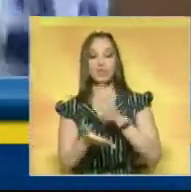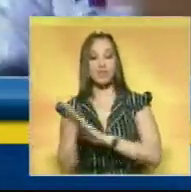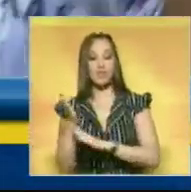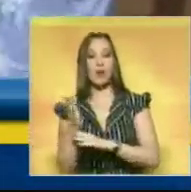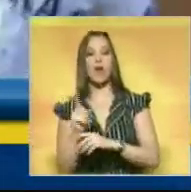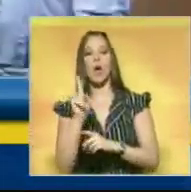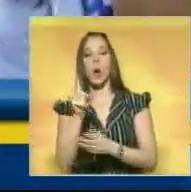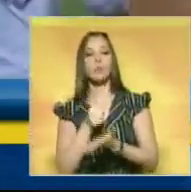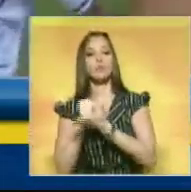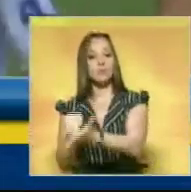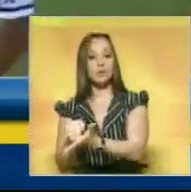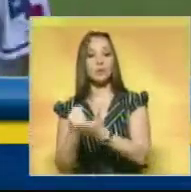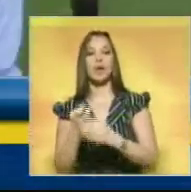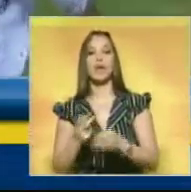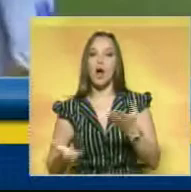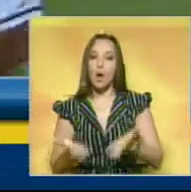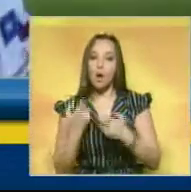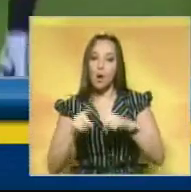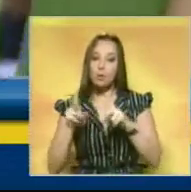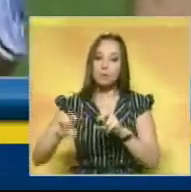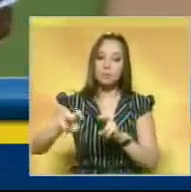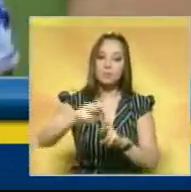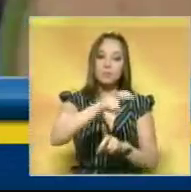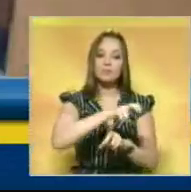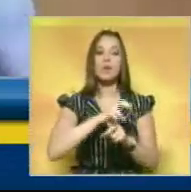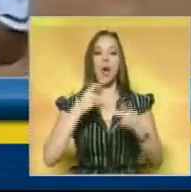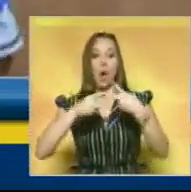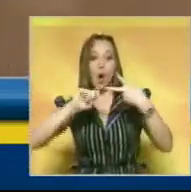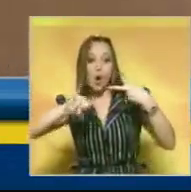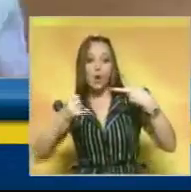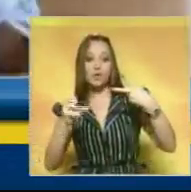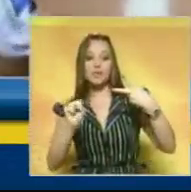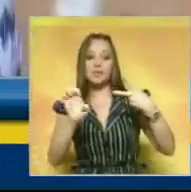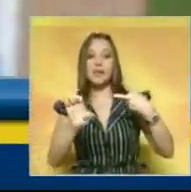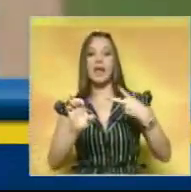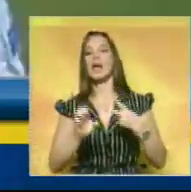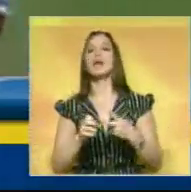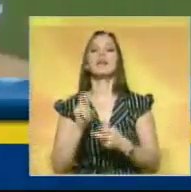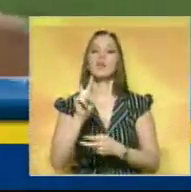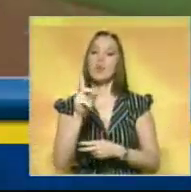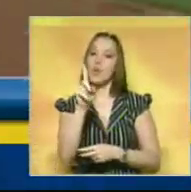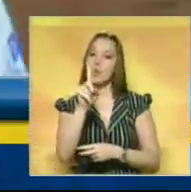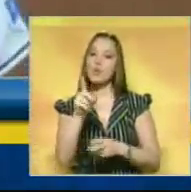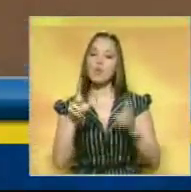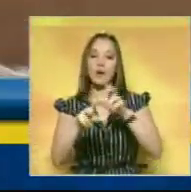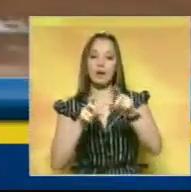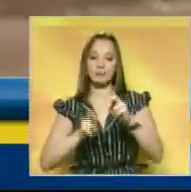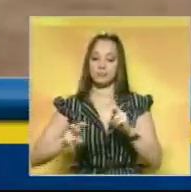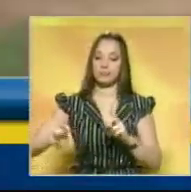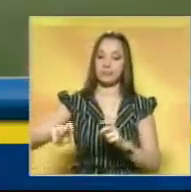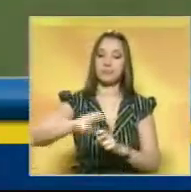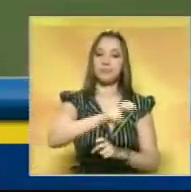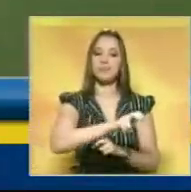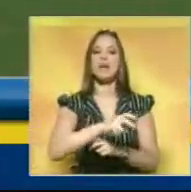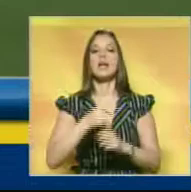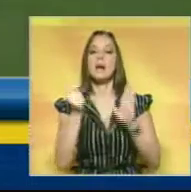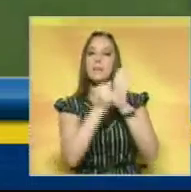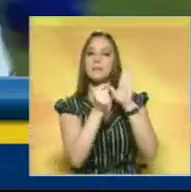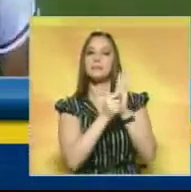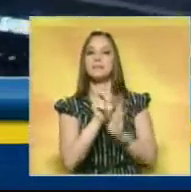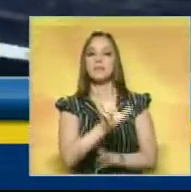anotado, un boleto y un ponche. José Altuve batió de 3-1 con una base por bolas, suma 222 hits en la temporada y mantiene promedio